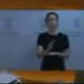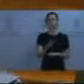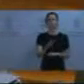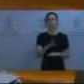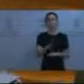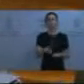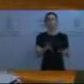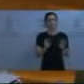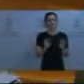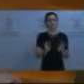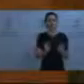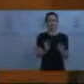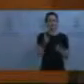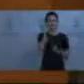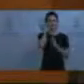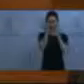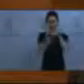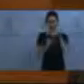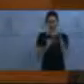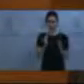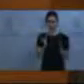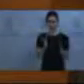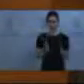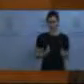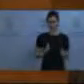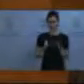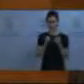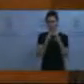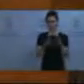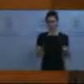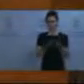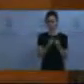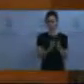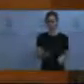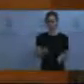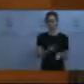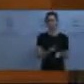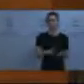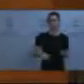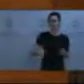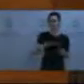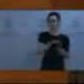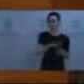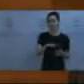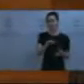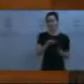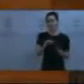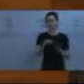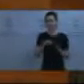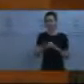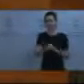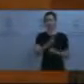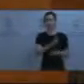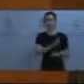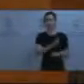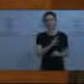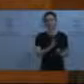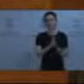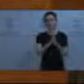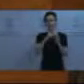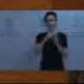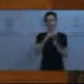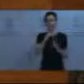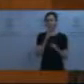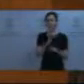si la misma actividad musical se desarrolla en el mismo lugar y dentro de una celebración religiosa, pasaría a ser